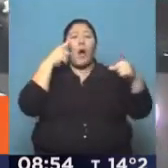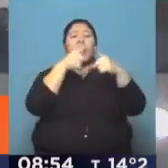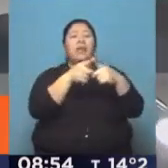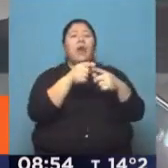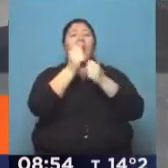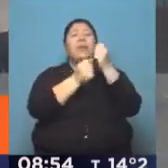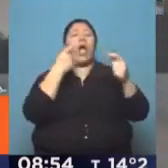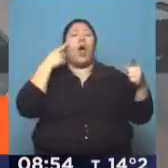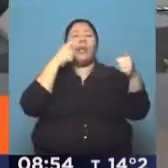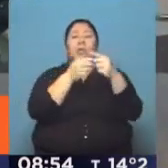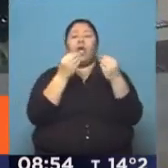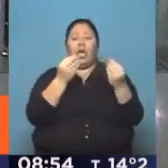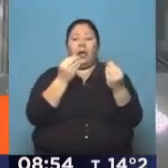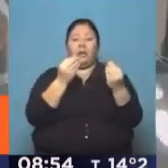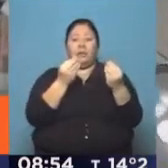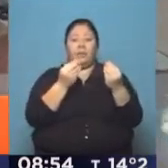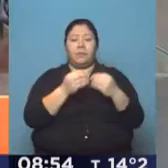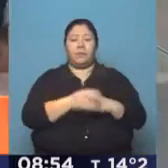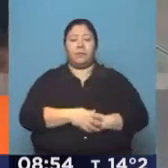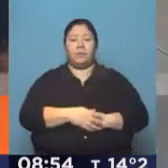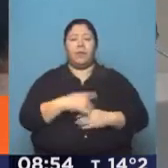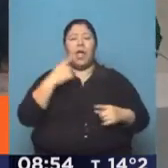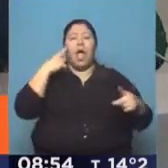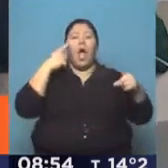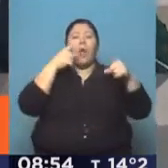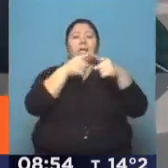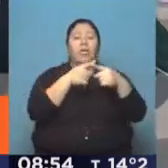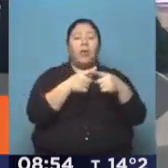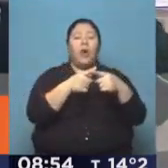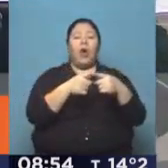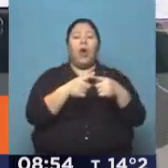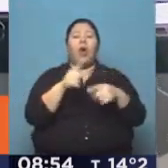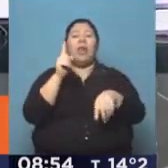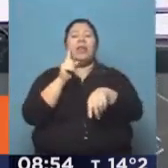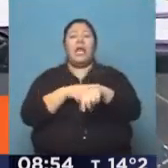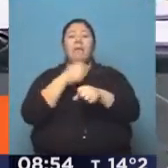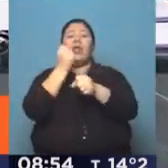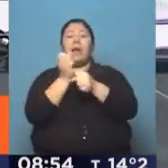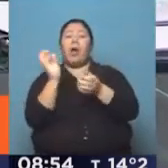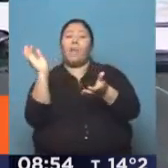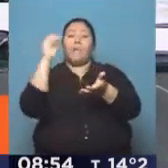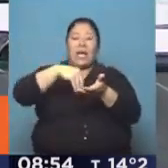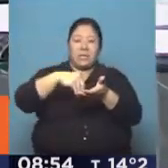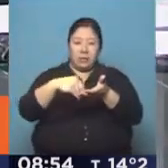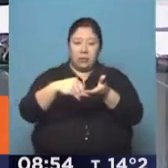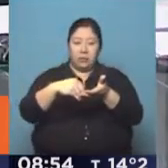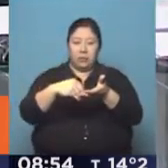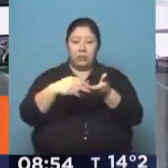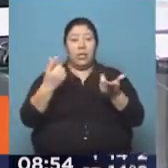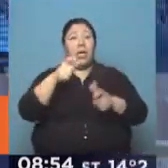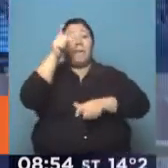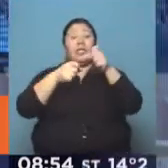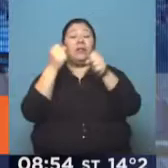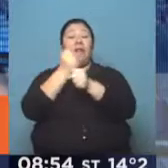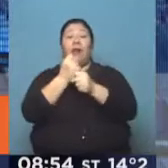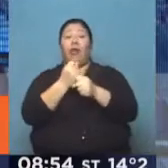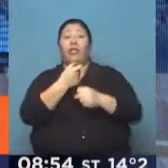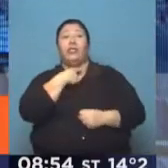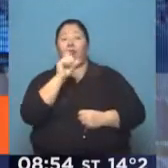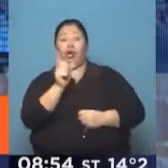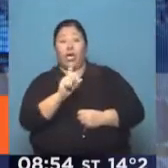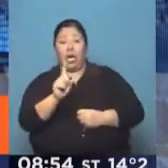es aplicar un cuarto turno que sería una especie de flexibilización laboral ante eso hay una resistencia de los trabajadores y